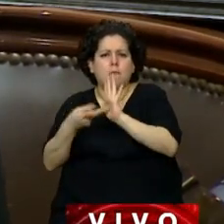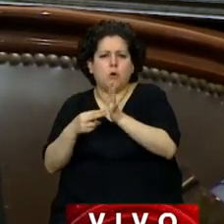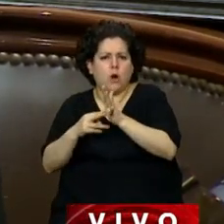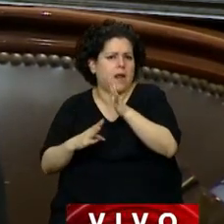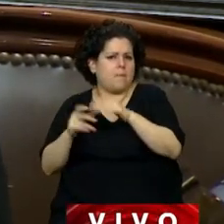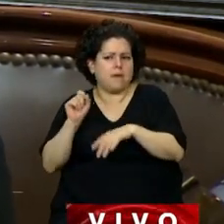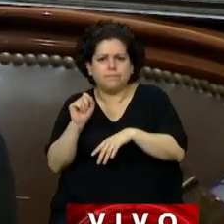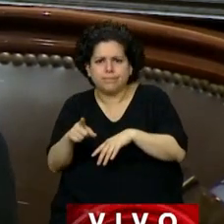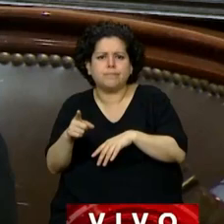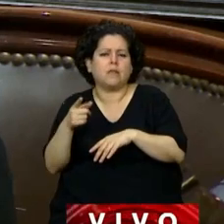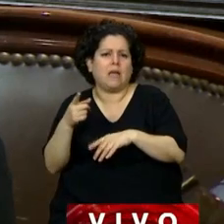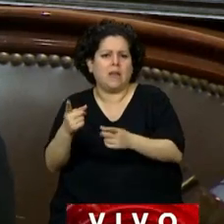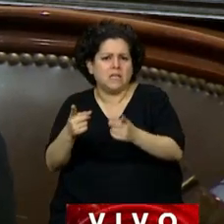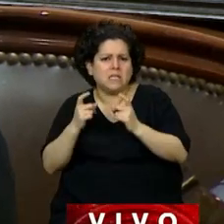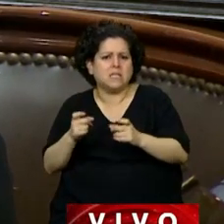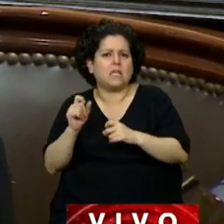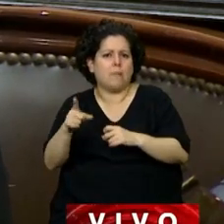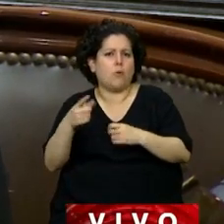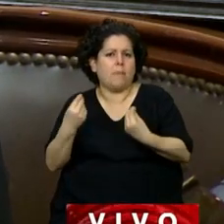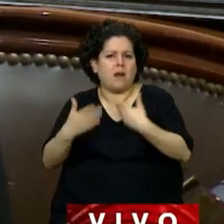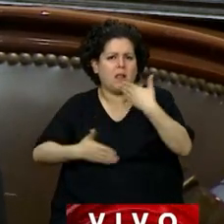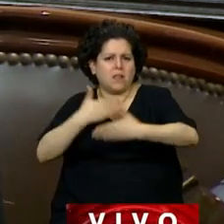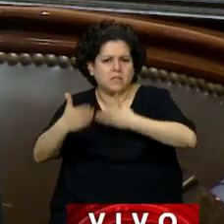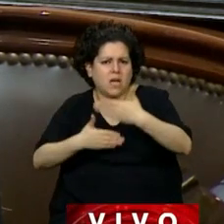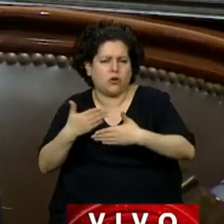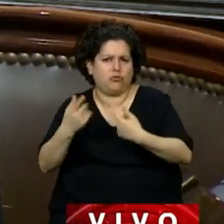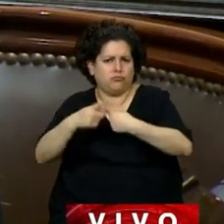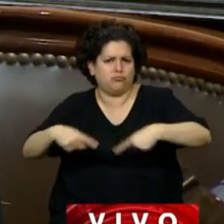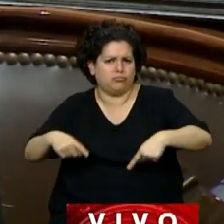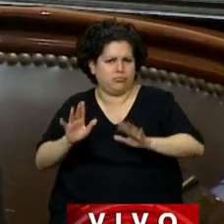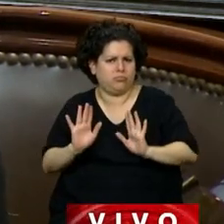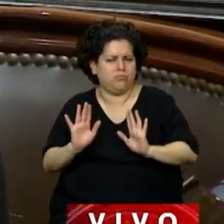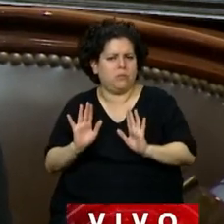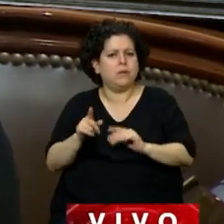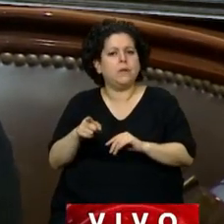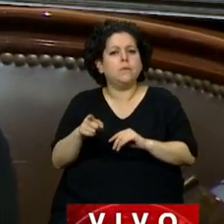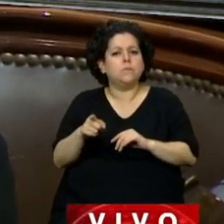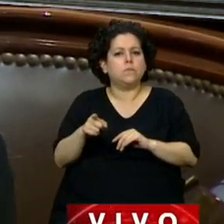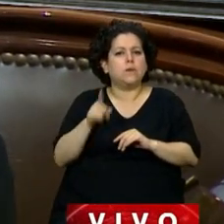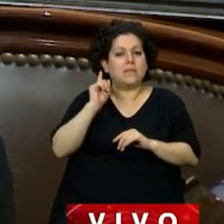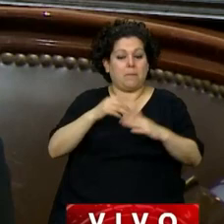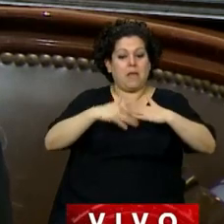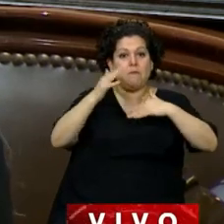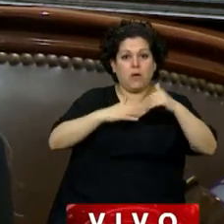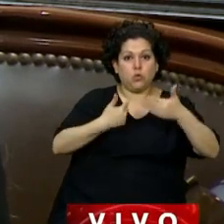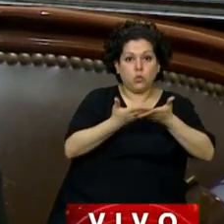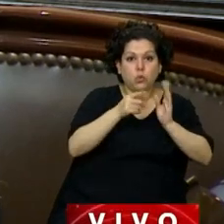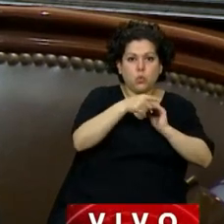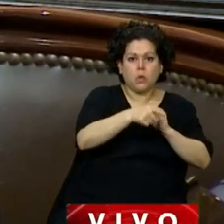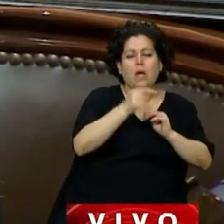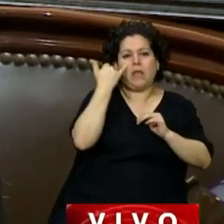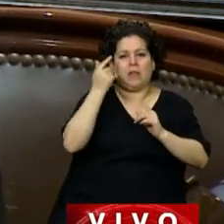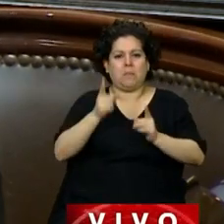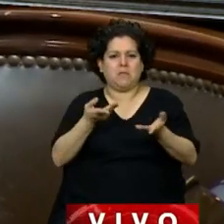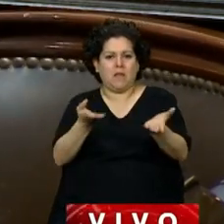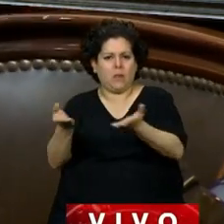nos permiten sentar las bases del desarrollo y la competitividad, con infraestructura y